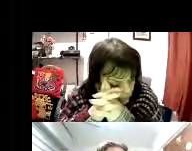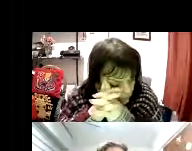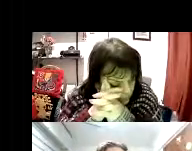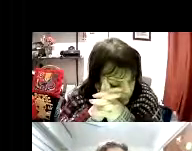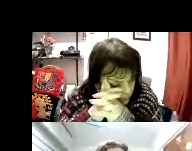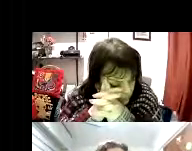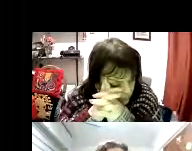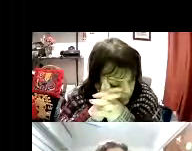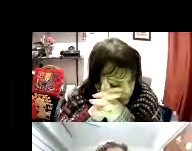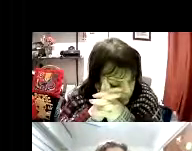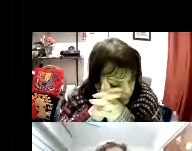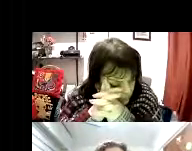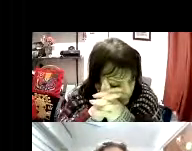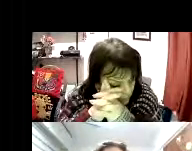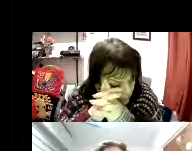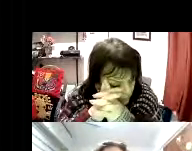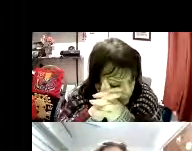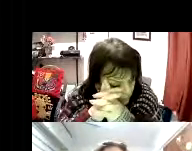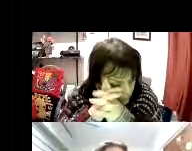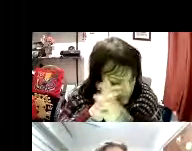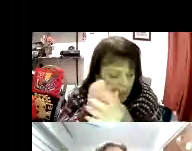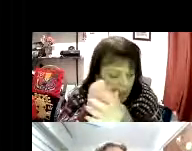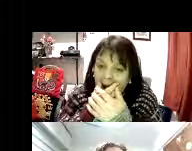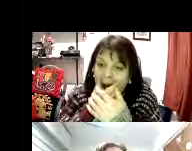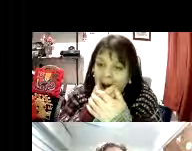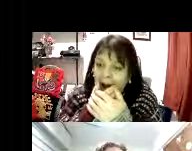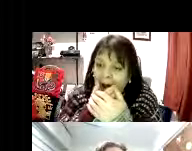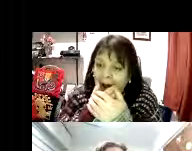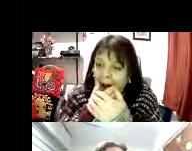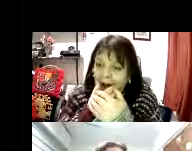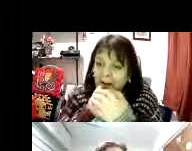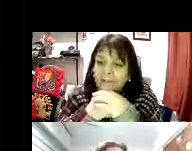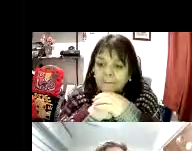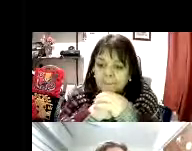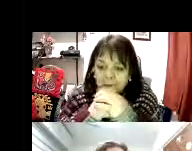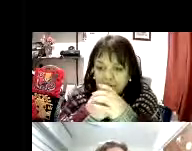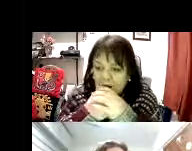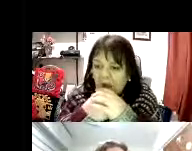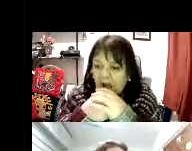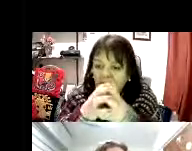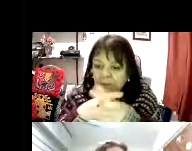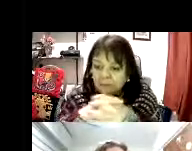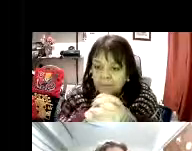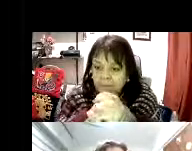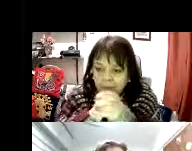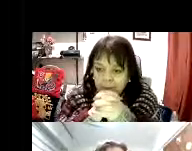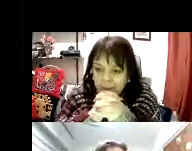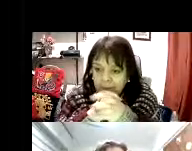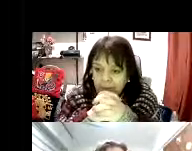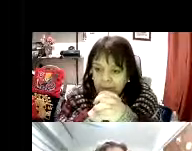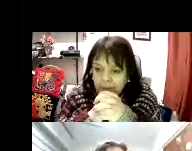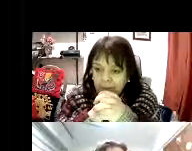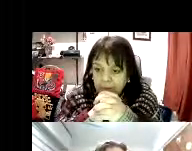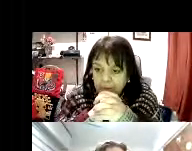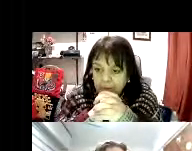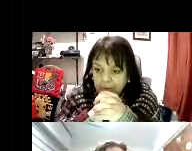los comportamientos para poder caracterizar más a las poblaciones. Entonces, y lo que muestran esto es que las personas tienen